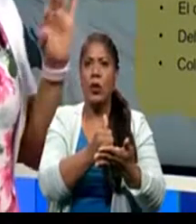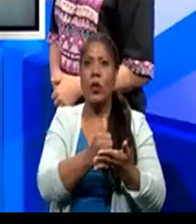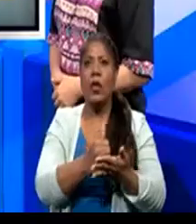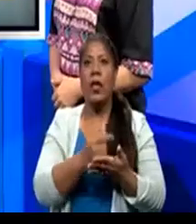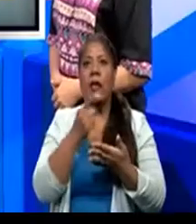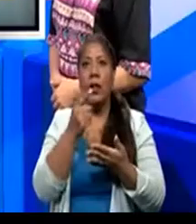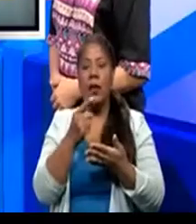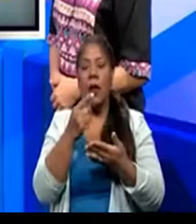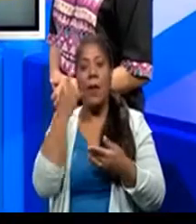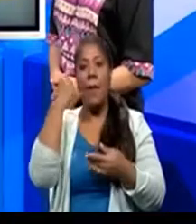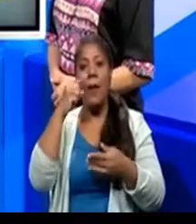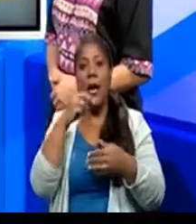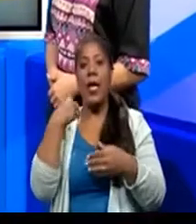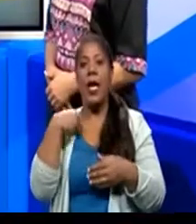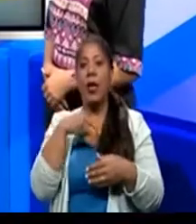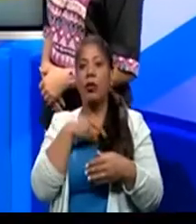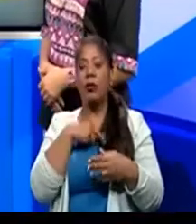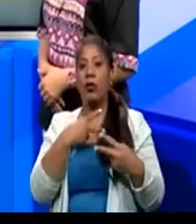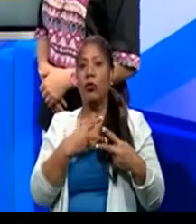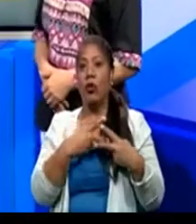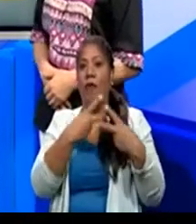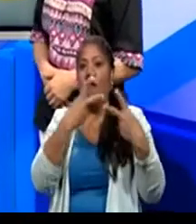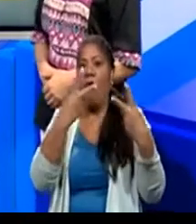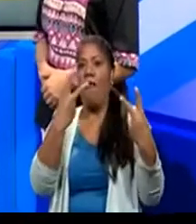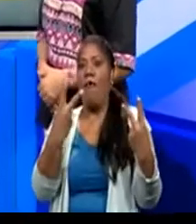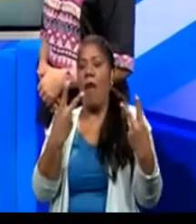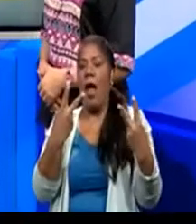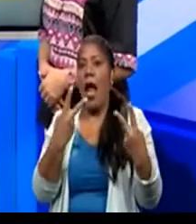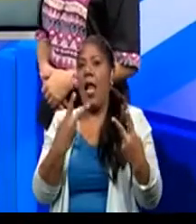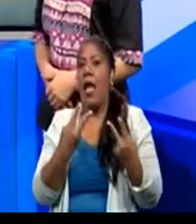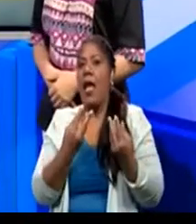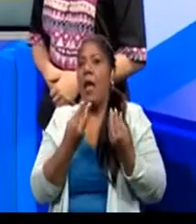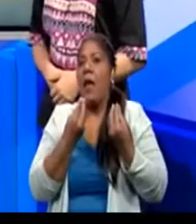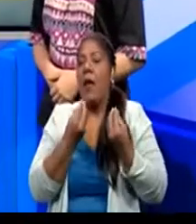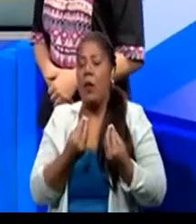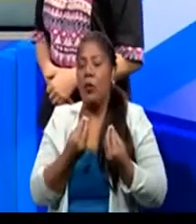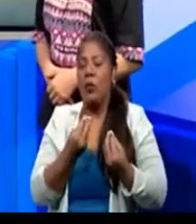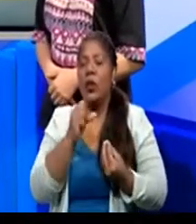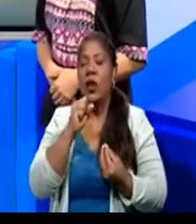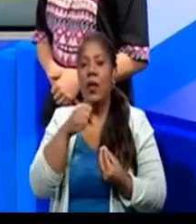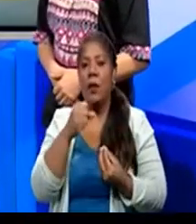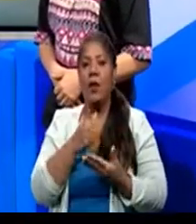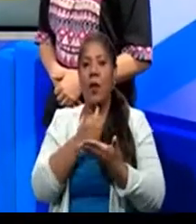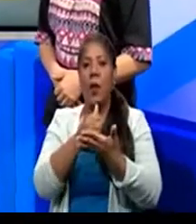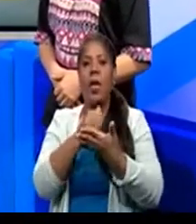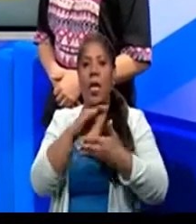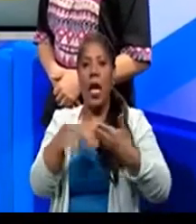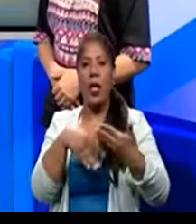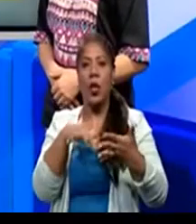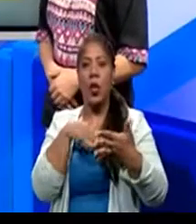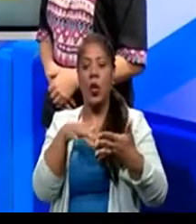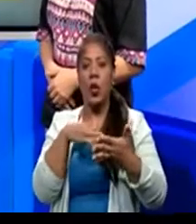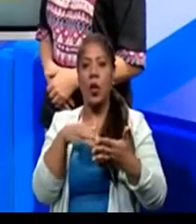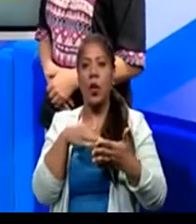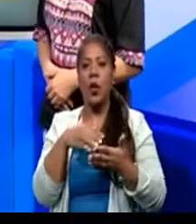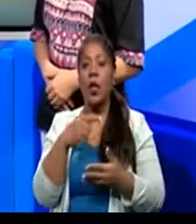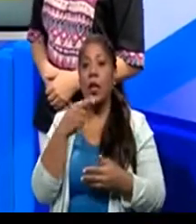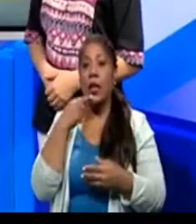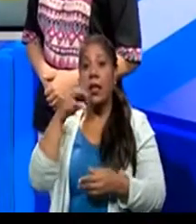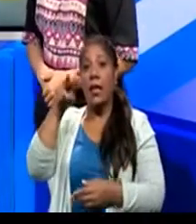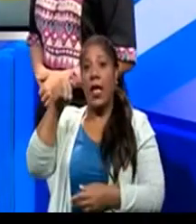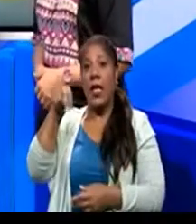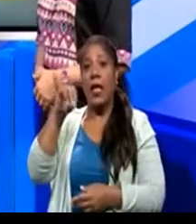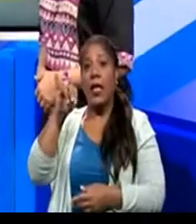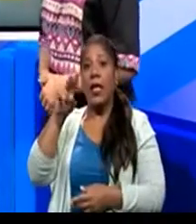exacto, son para nosotros muy valiosos porque de esa manera podemos ayudar a todos los estudiantes. Nini, nos vamos a